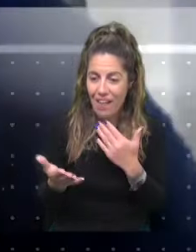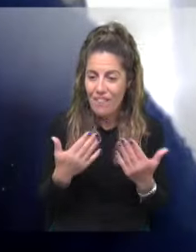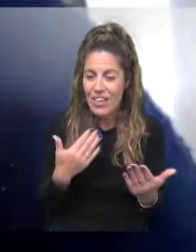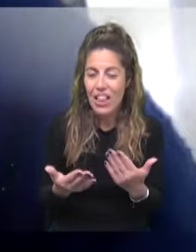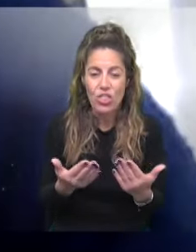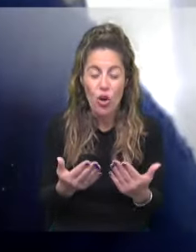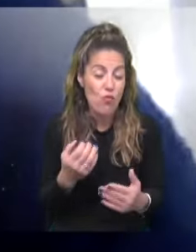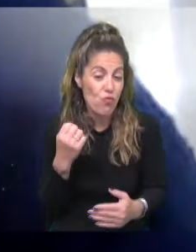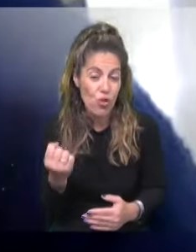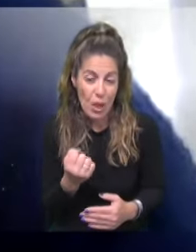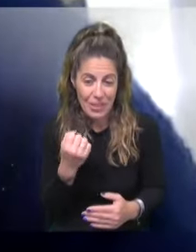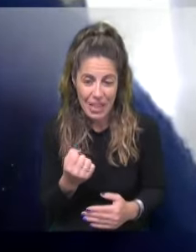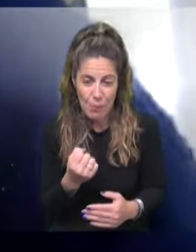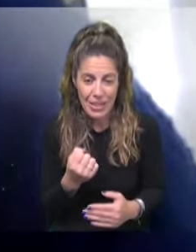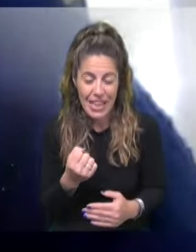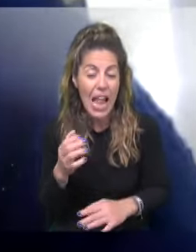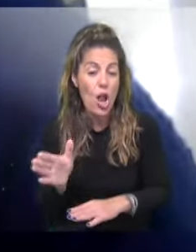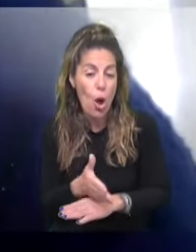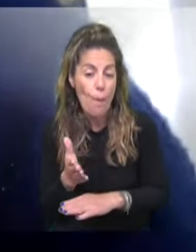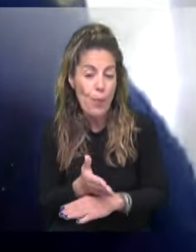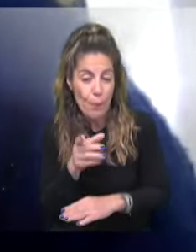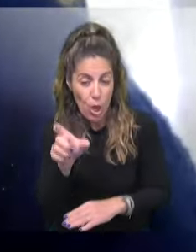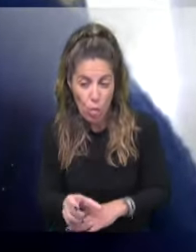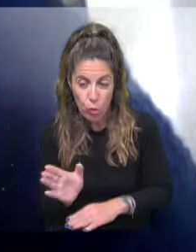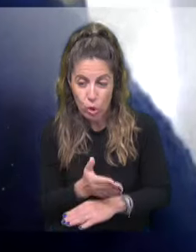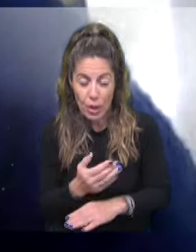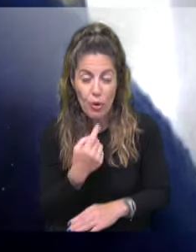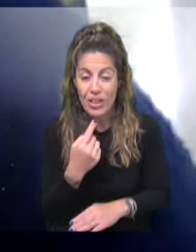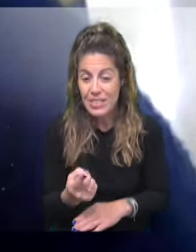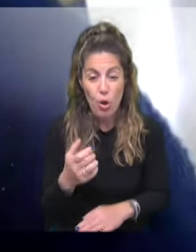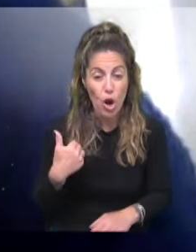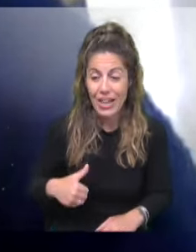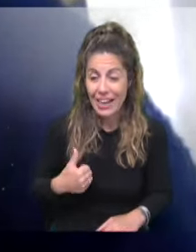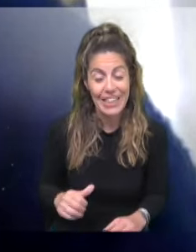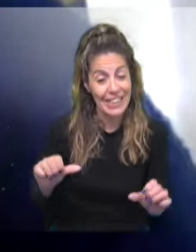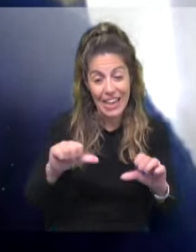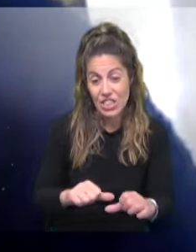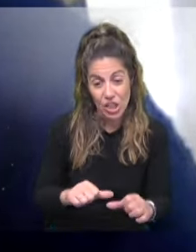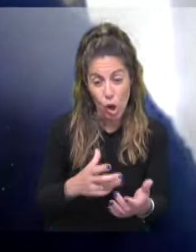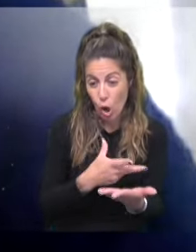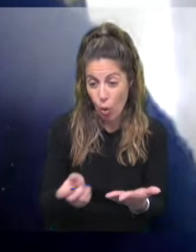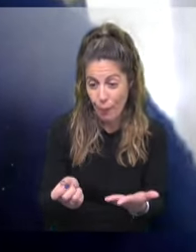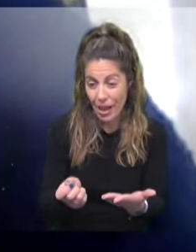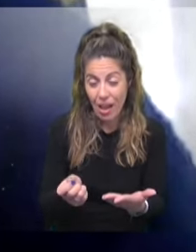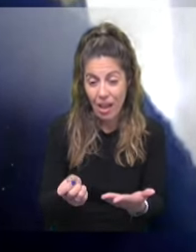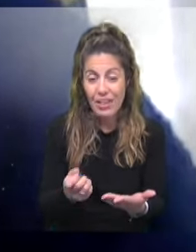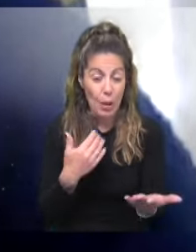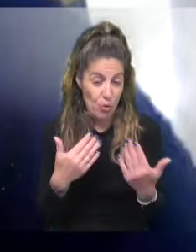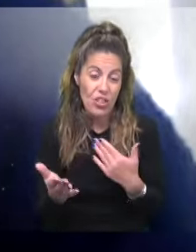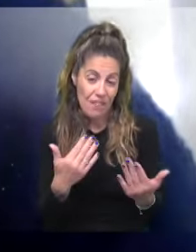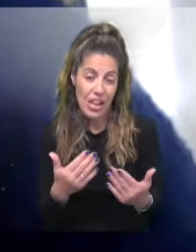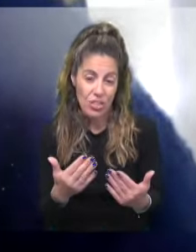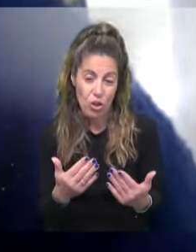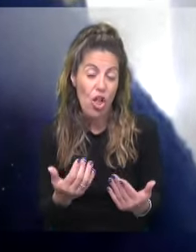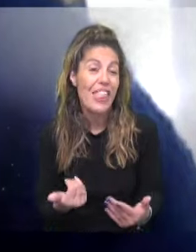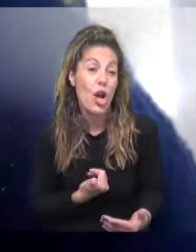este fundamentalmente de de los productores Pero bueno cuando señalamos que en Argentina está cayendo el consumo Por supuesto que estamos hablando